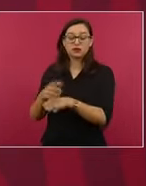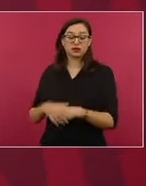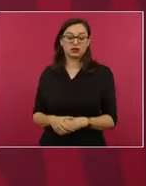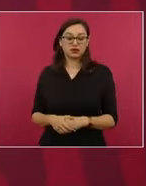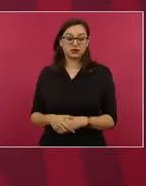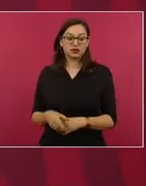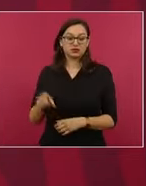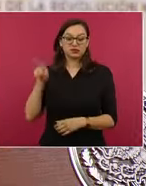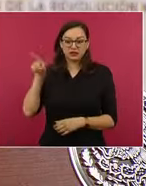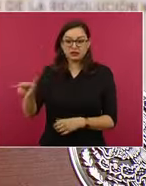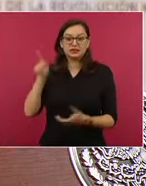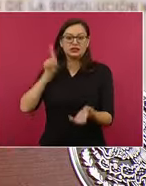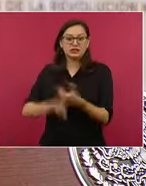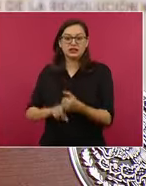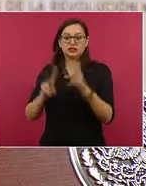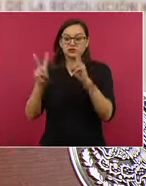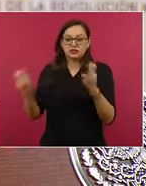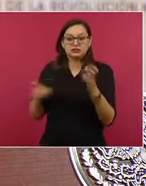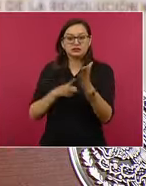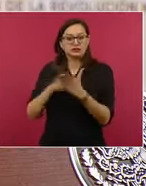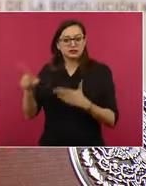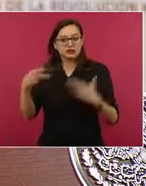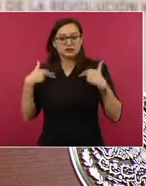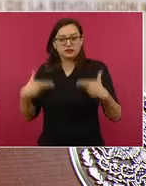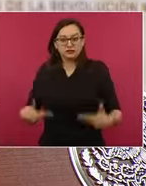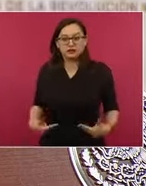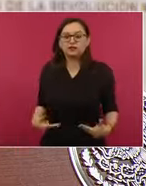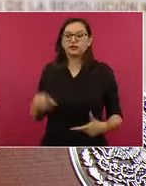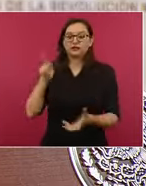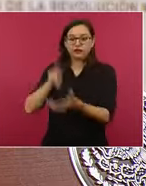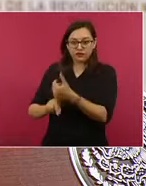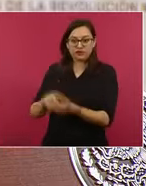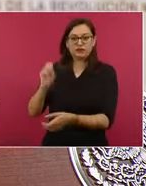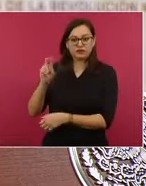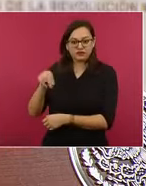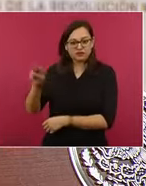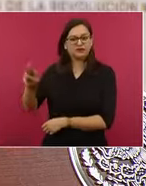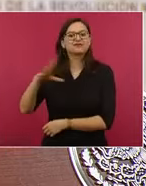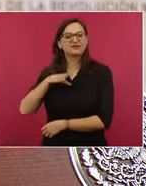Hay organismos de derechos humanos dependiendo de la ONU.